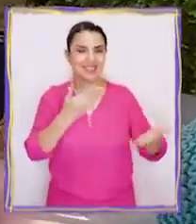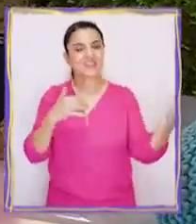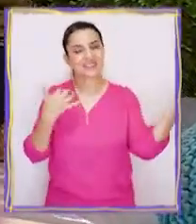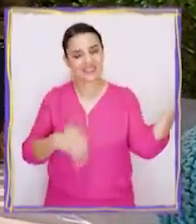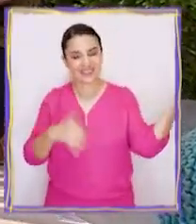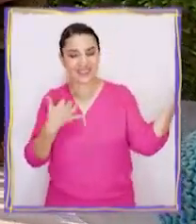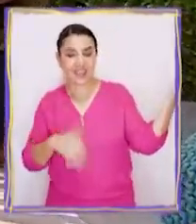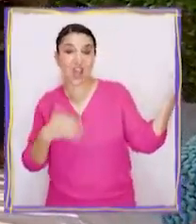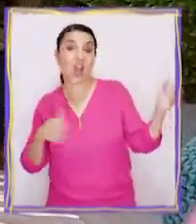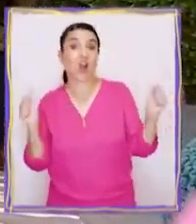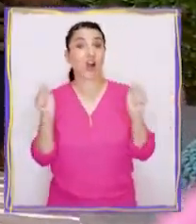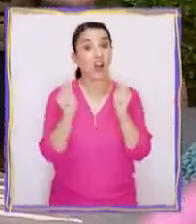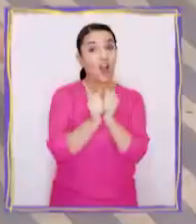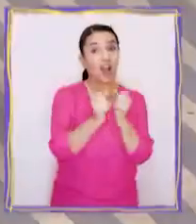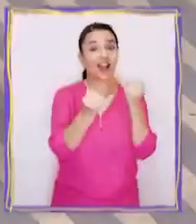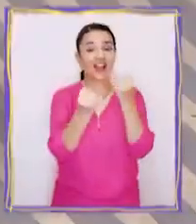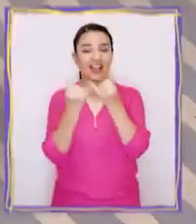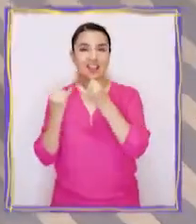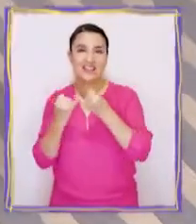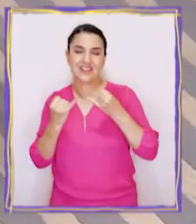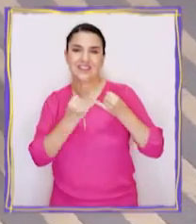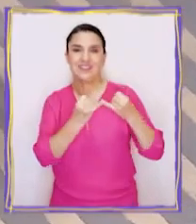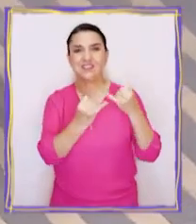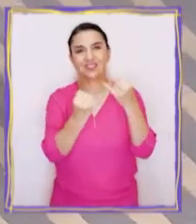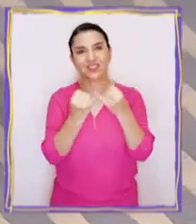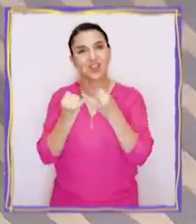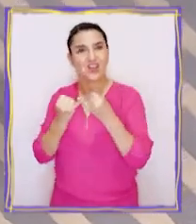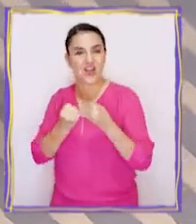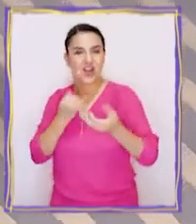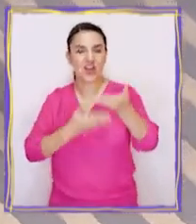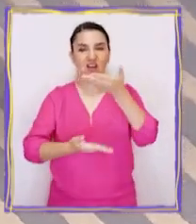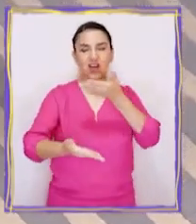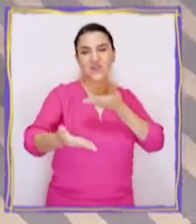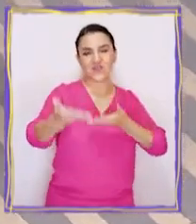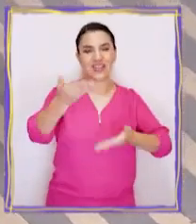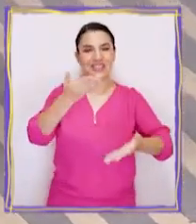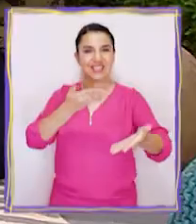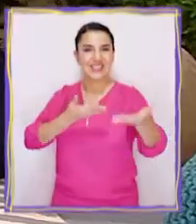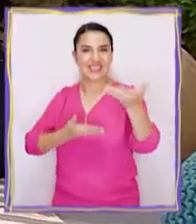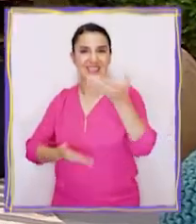compartir. Y con amigos